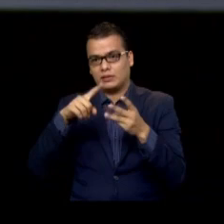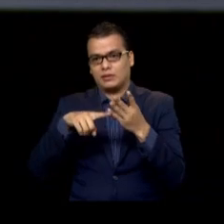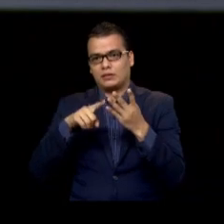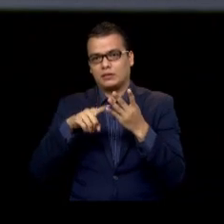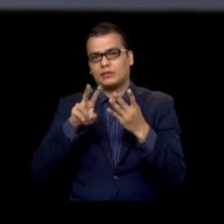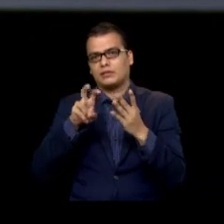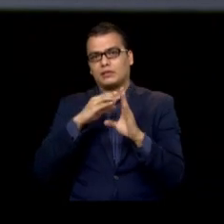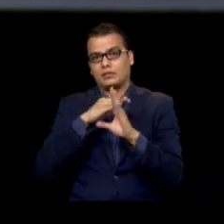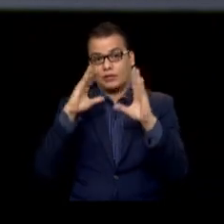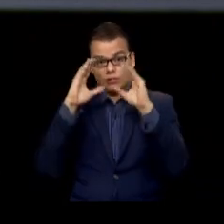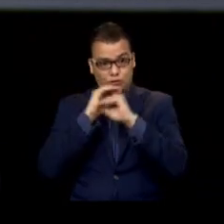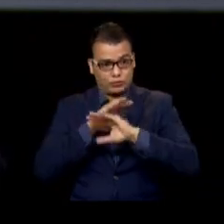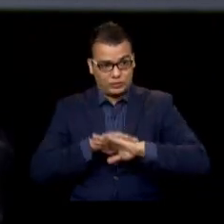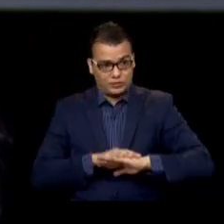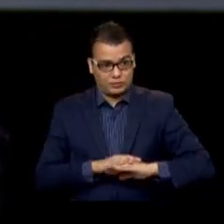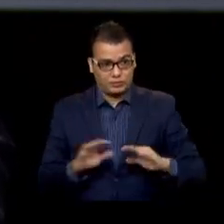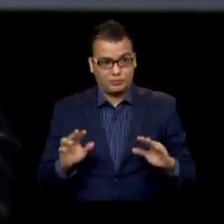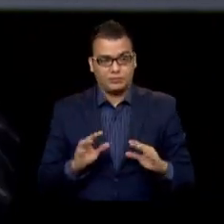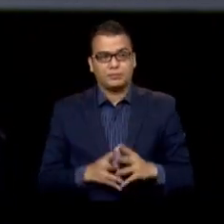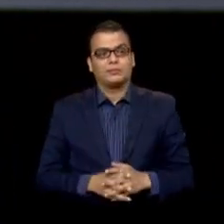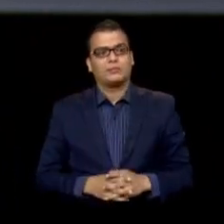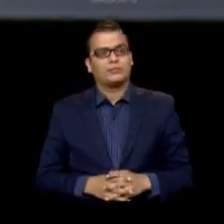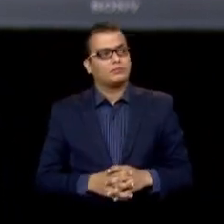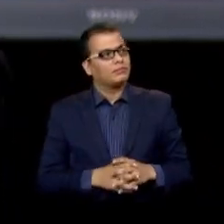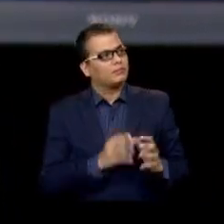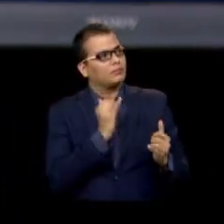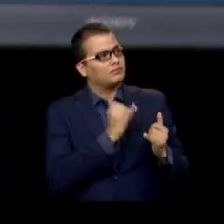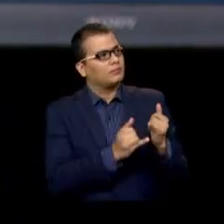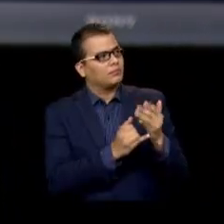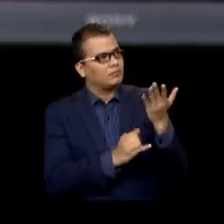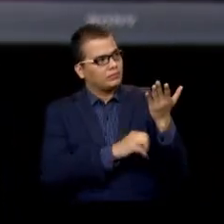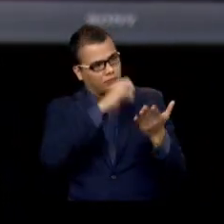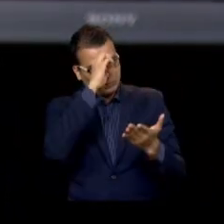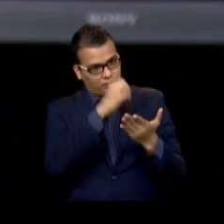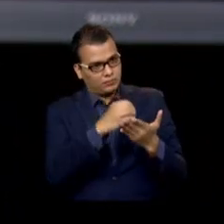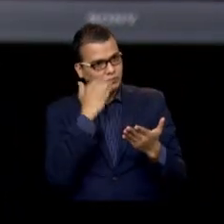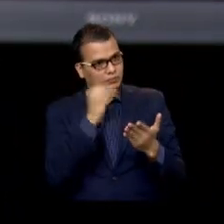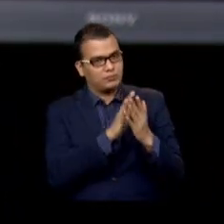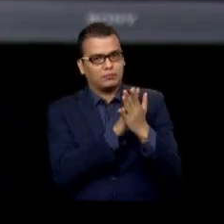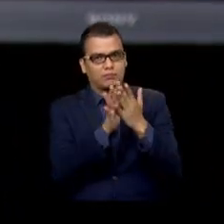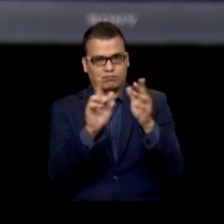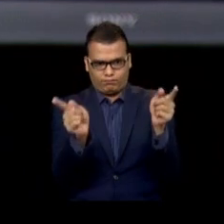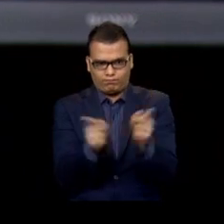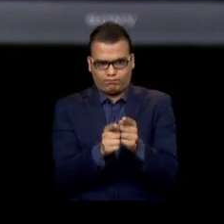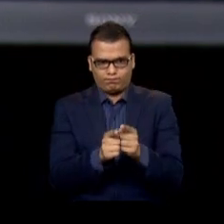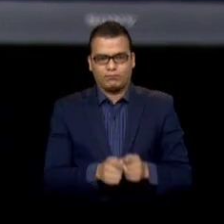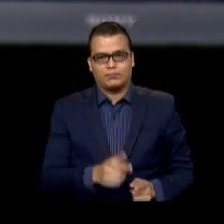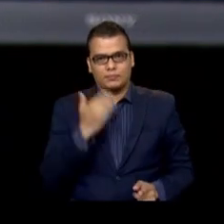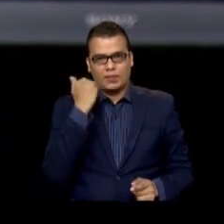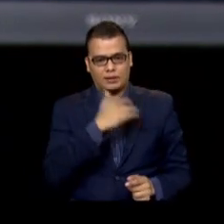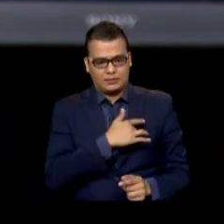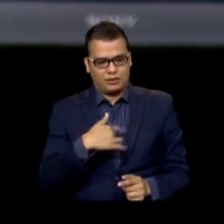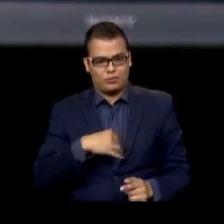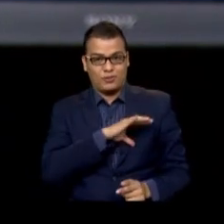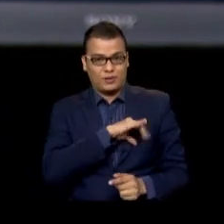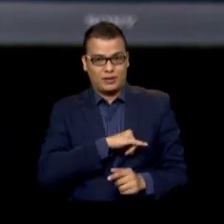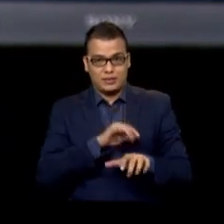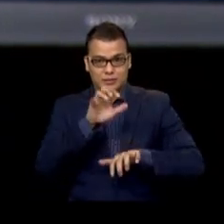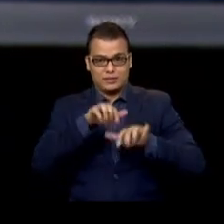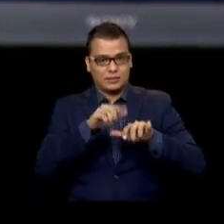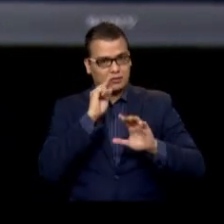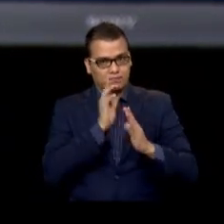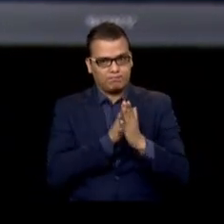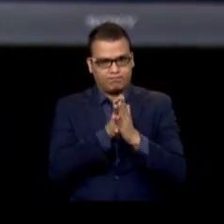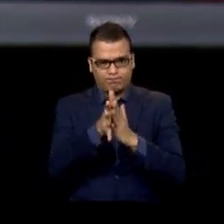7:30 de la noche. Telepacífico Noticias. Ronda de conclusiones. Empecemos con la doctora Mierlandi. Mensaje esta noche, víspera del Día del Trabajo, para todos